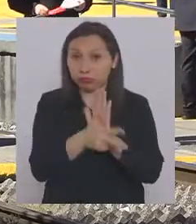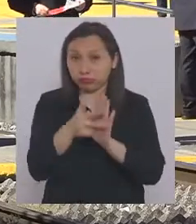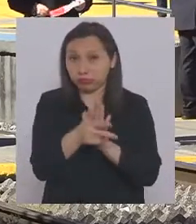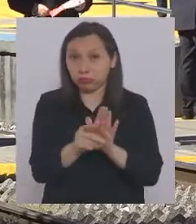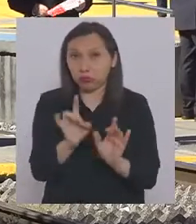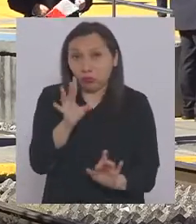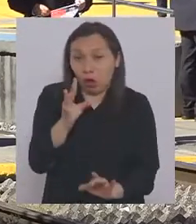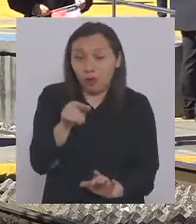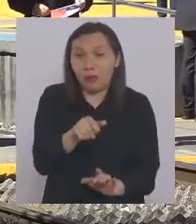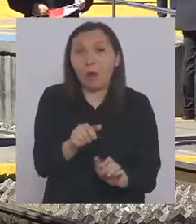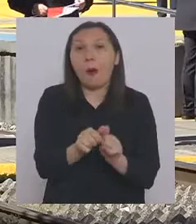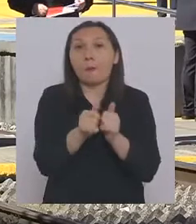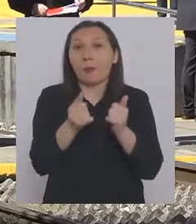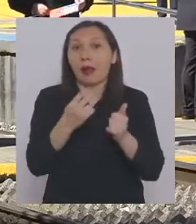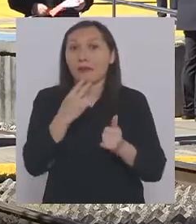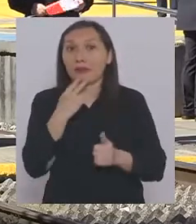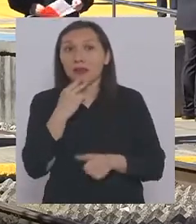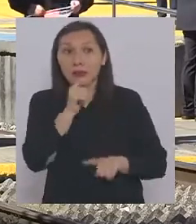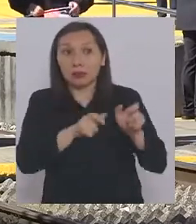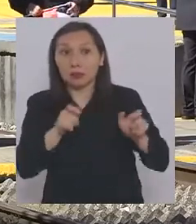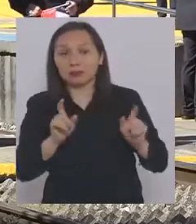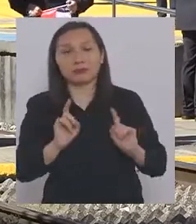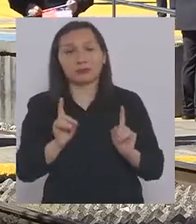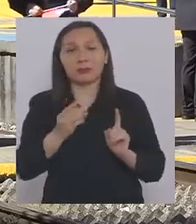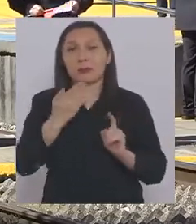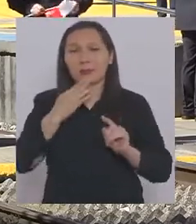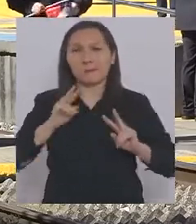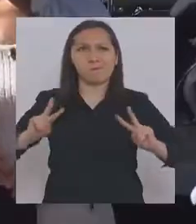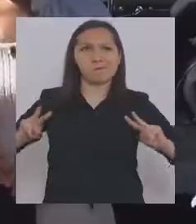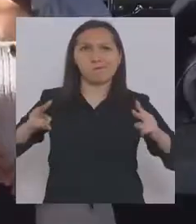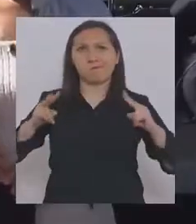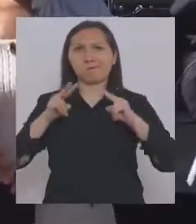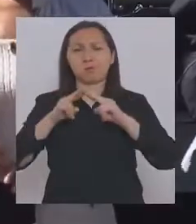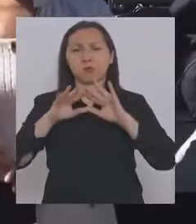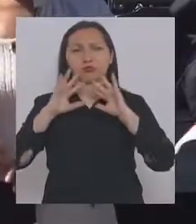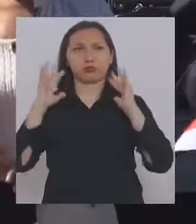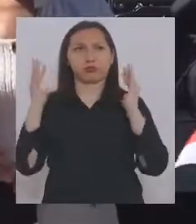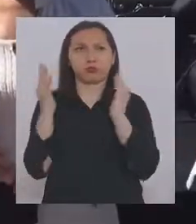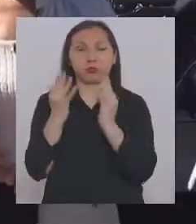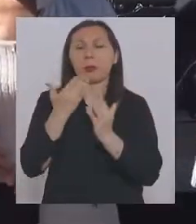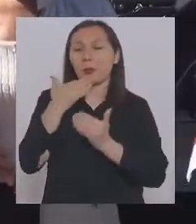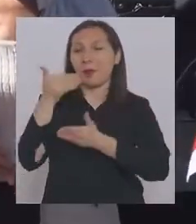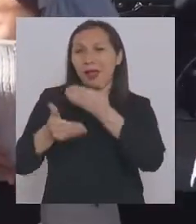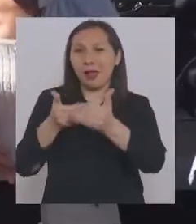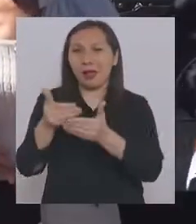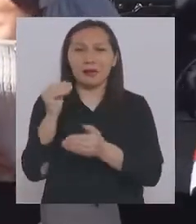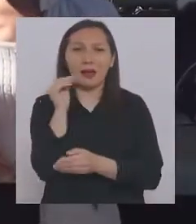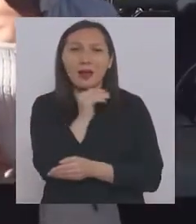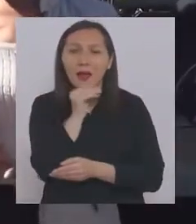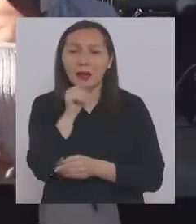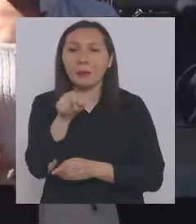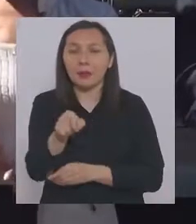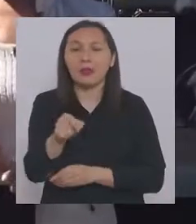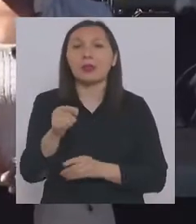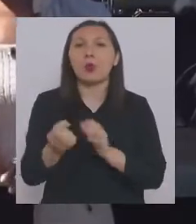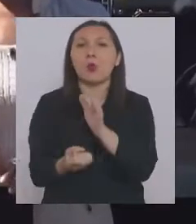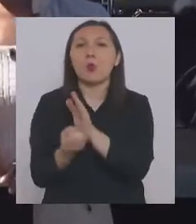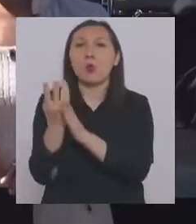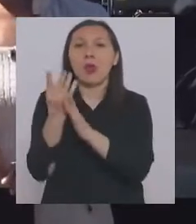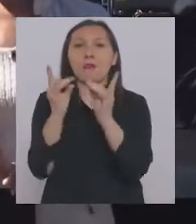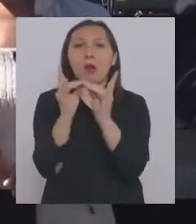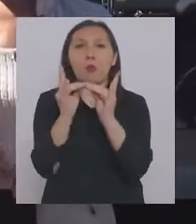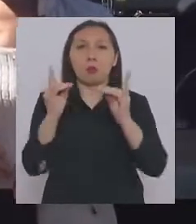vive el hombre, también requerimos mejorar la infraestructura. Por eso estamos avanzando rápidamente en el nuevo